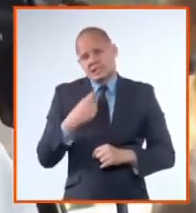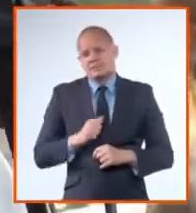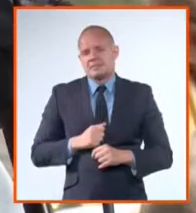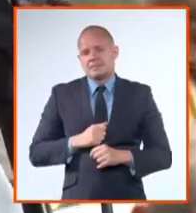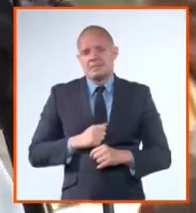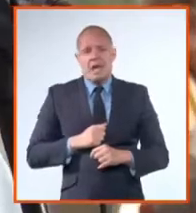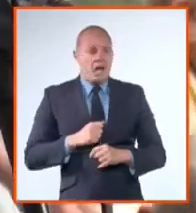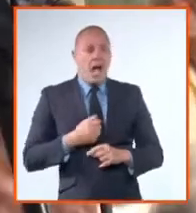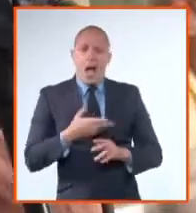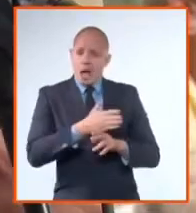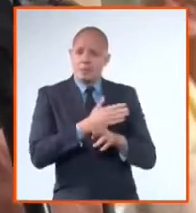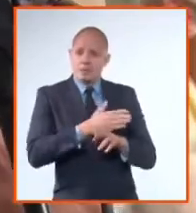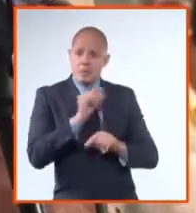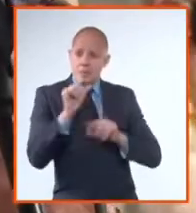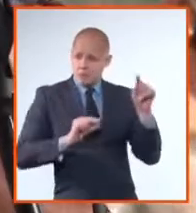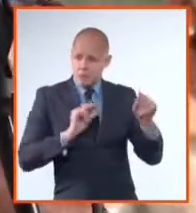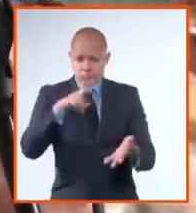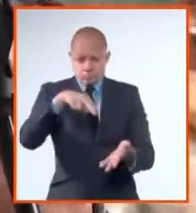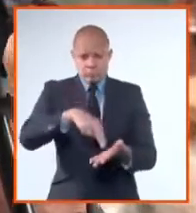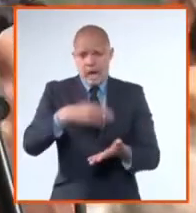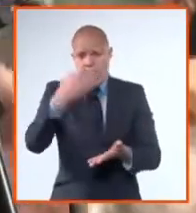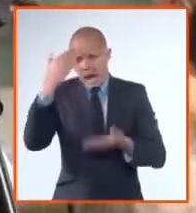esta oportunidad de reunirnos con ustedes.